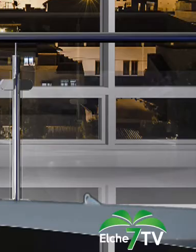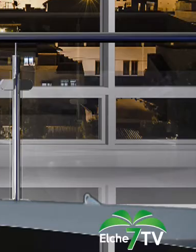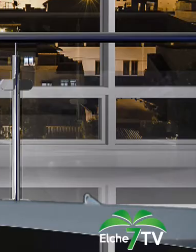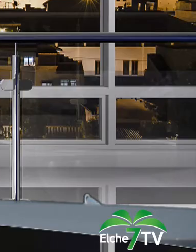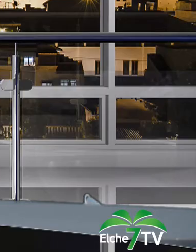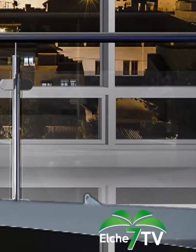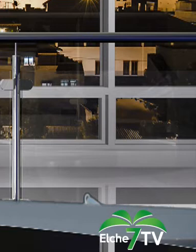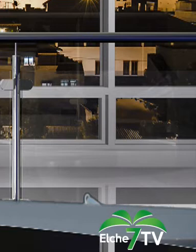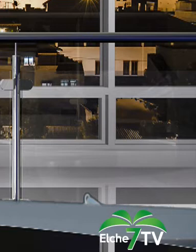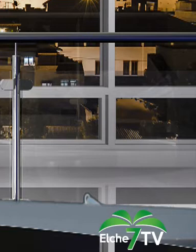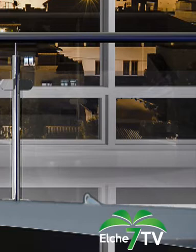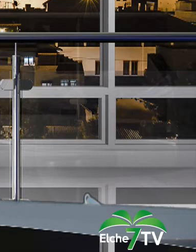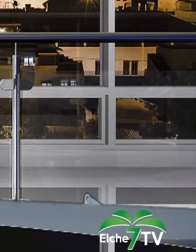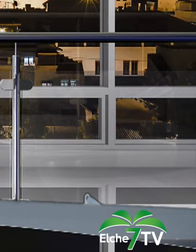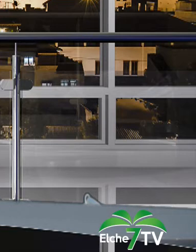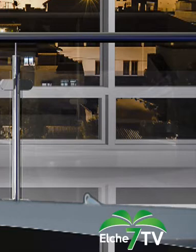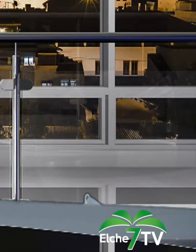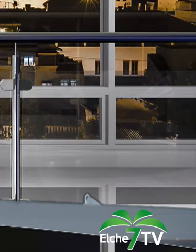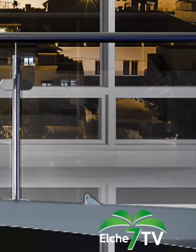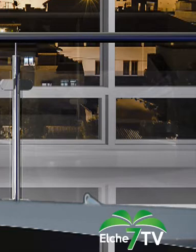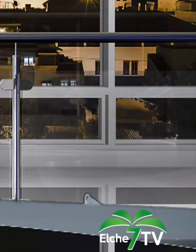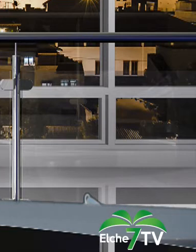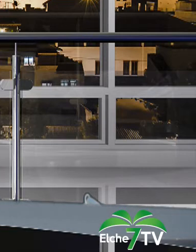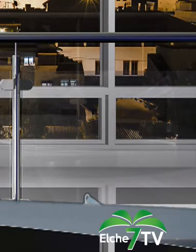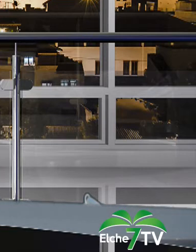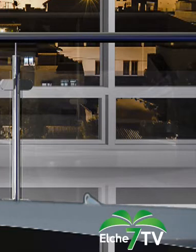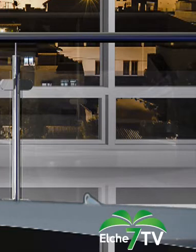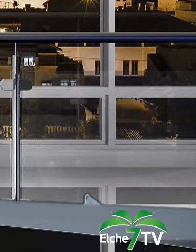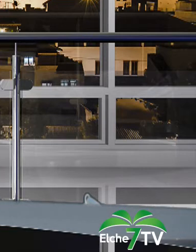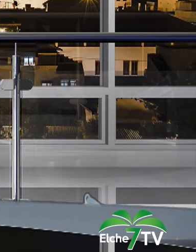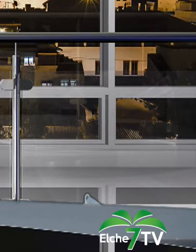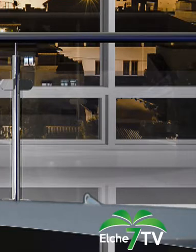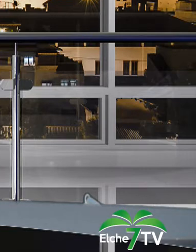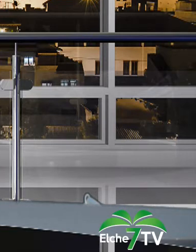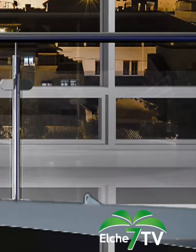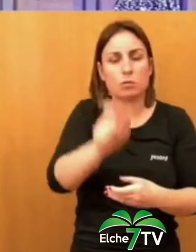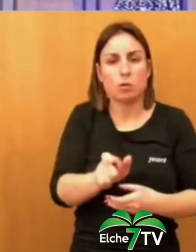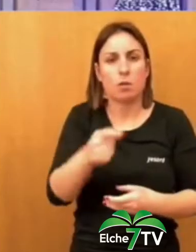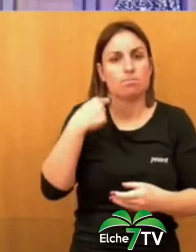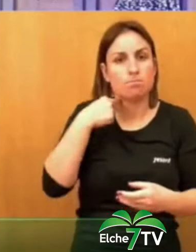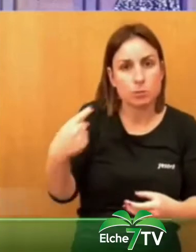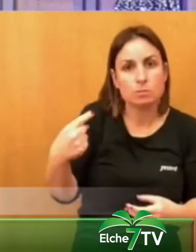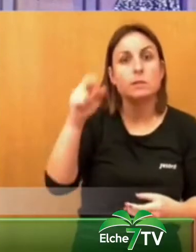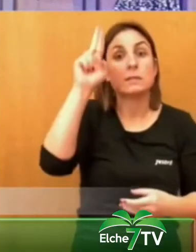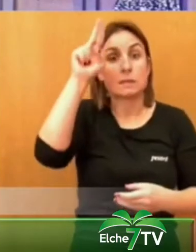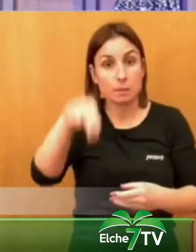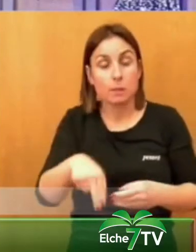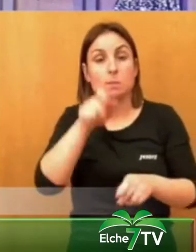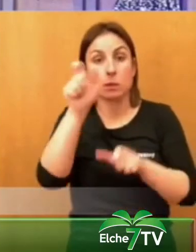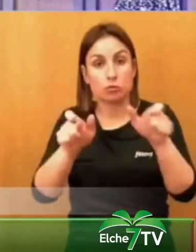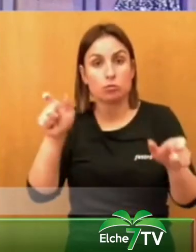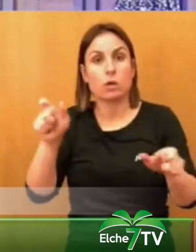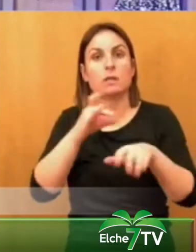el alcalde de elche carlos gonzález confía en que con esta vacuna se vuelva a la normalidad carlos gonzález en su discurso de navidad